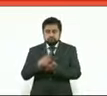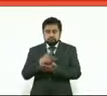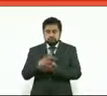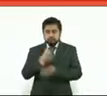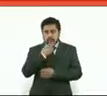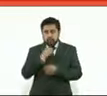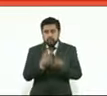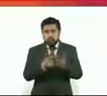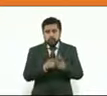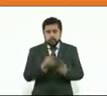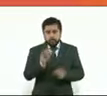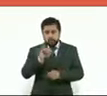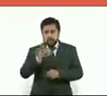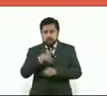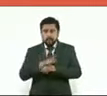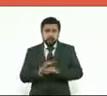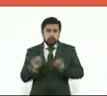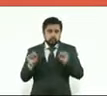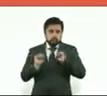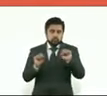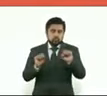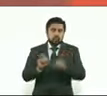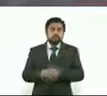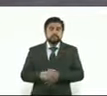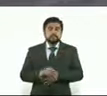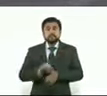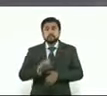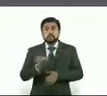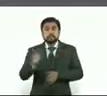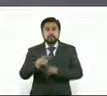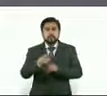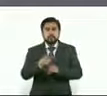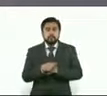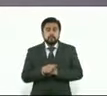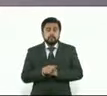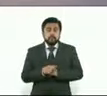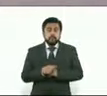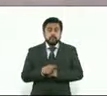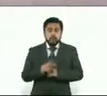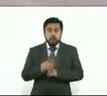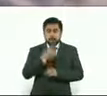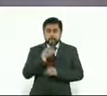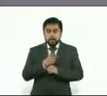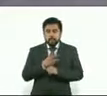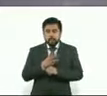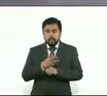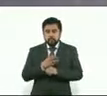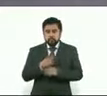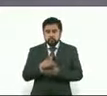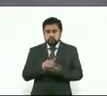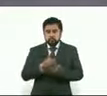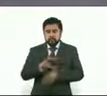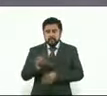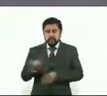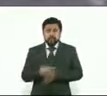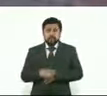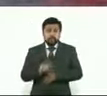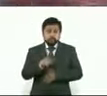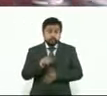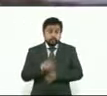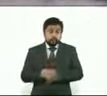varonil, con Cheruiyot en las damas, mientras que vemos a Ondati que viene el tercero. Y aquí vamos contigo nuevamente,